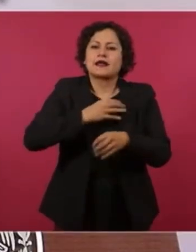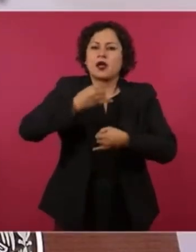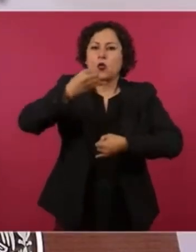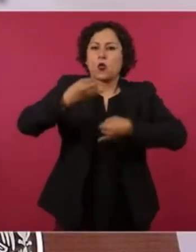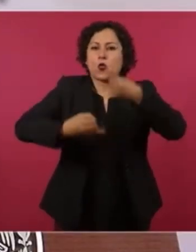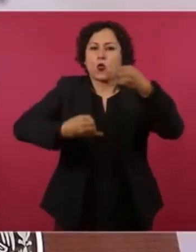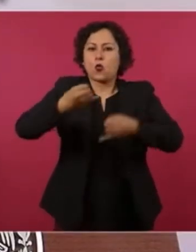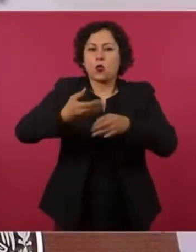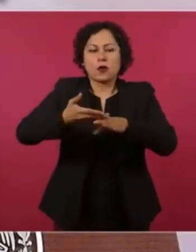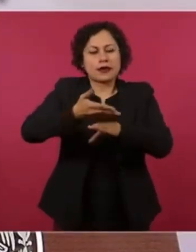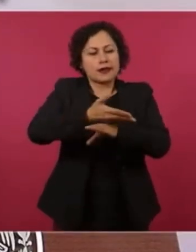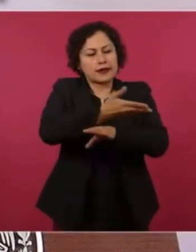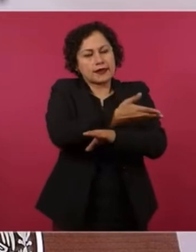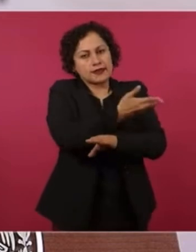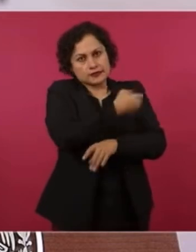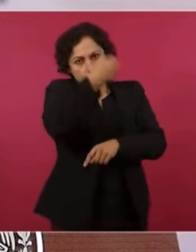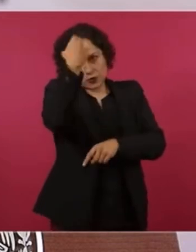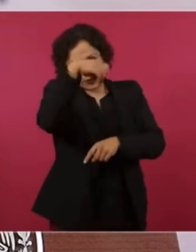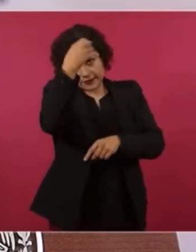hizo